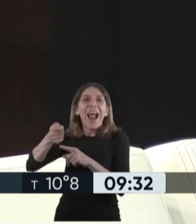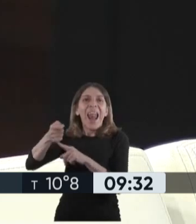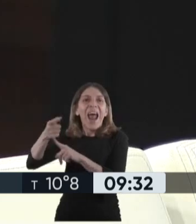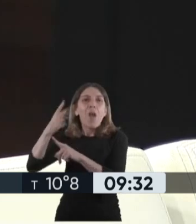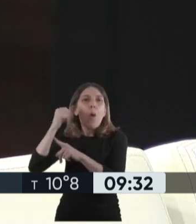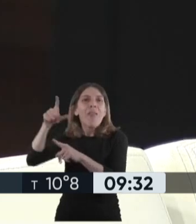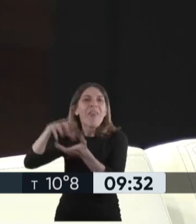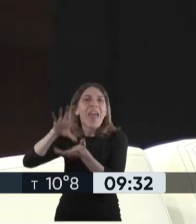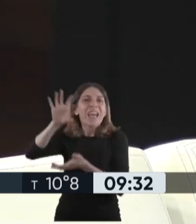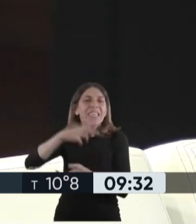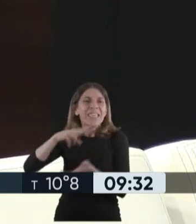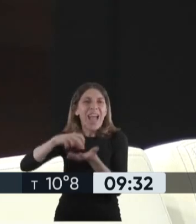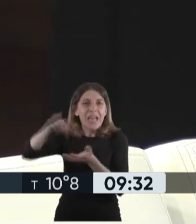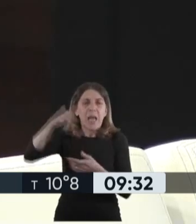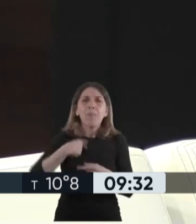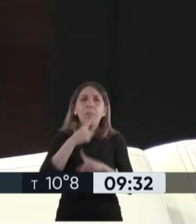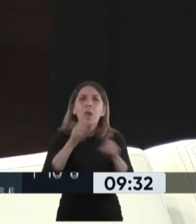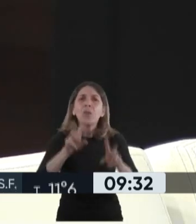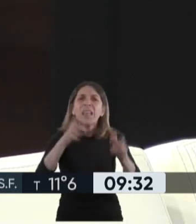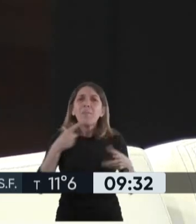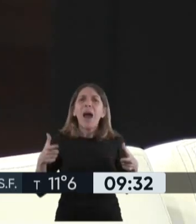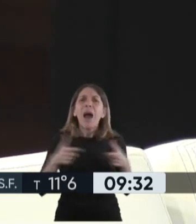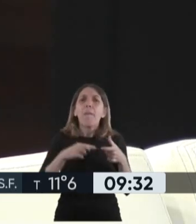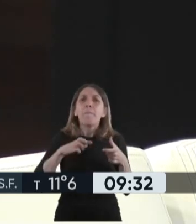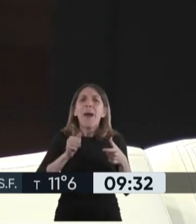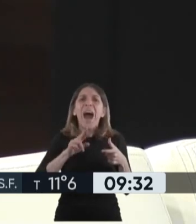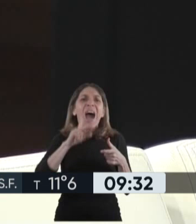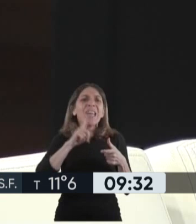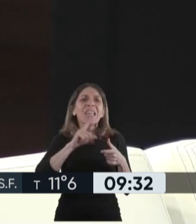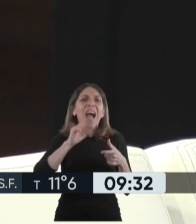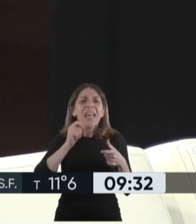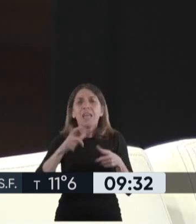de Salta. La pregunta tiene que ver con las paritarias. Alrededor de 12 o 13